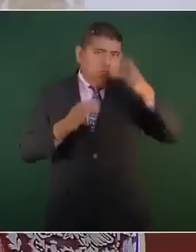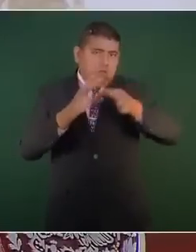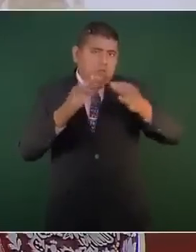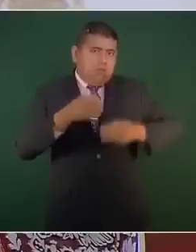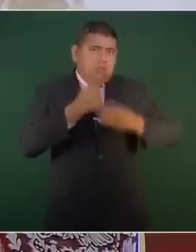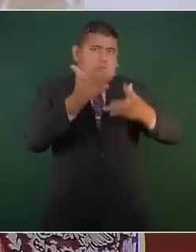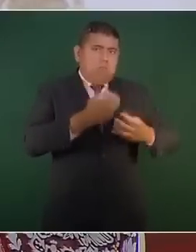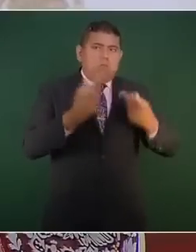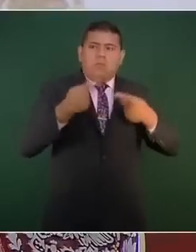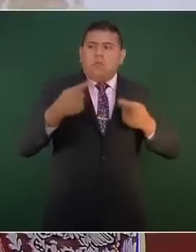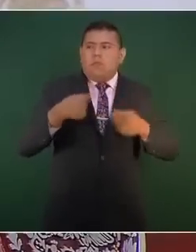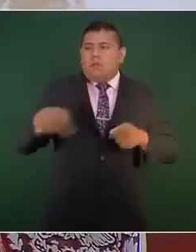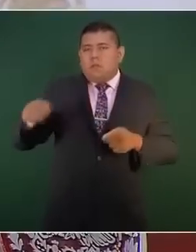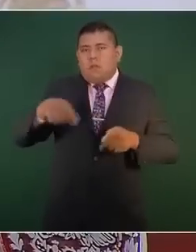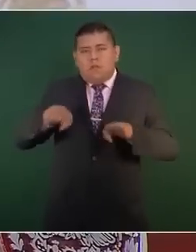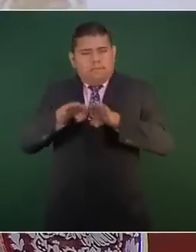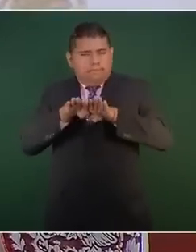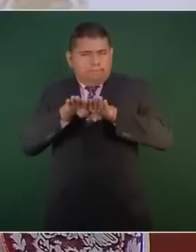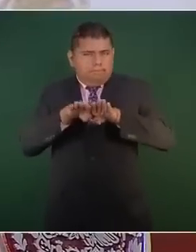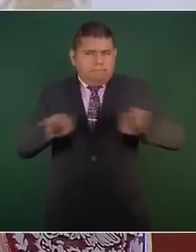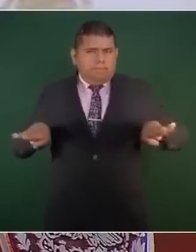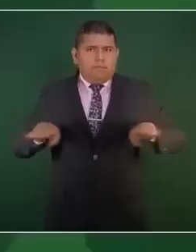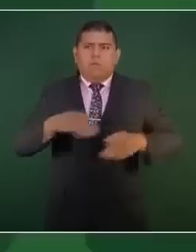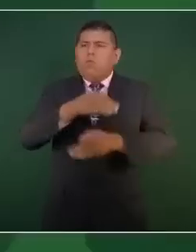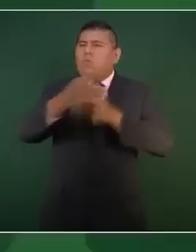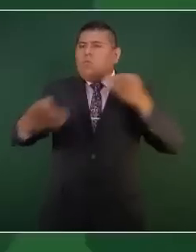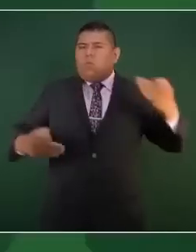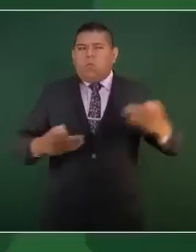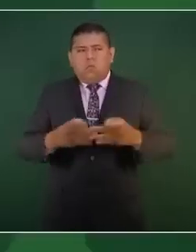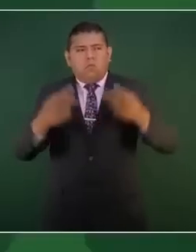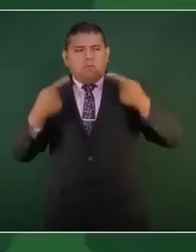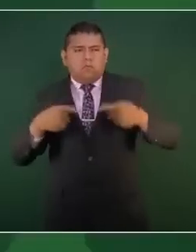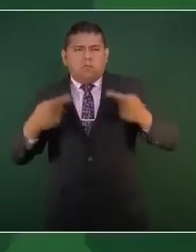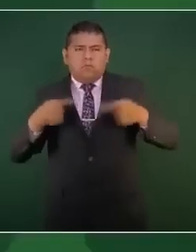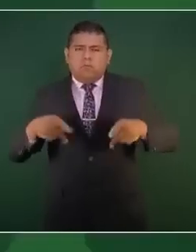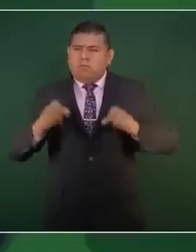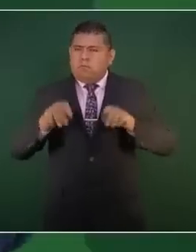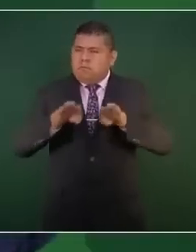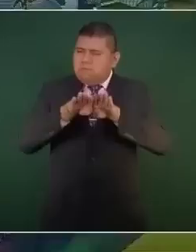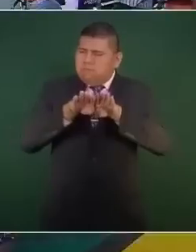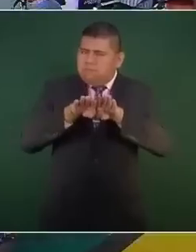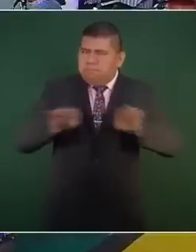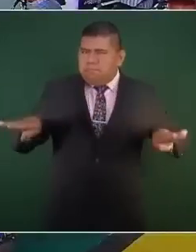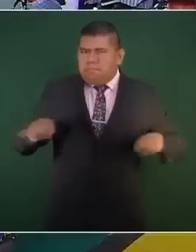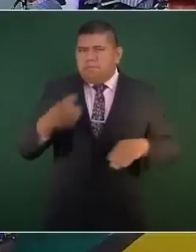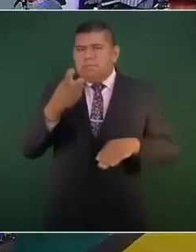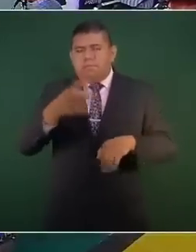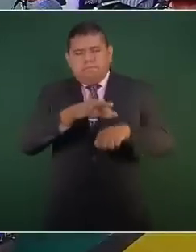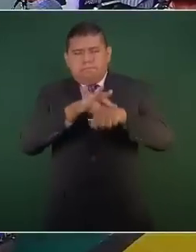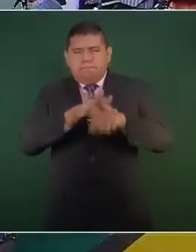de cualquier persona. Somos iguales. Y esta es la realidad.